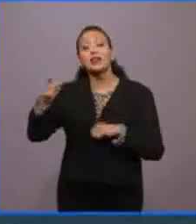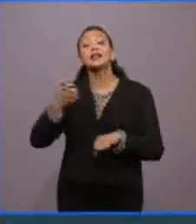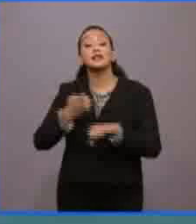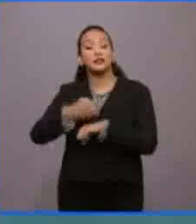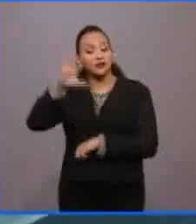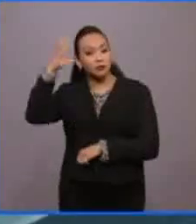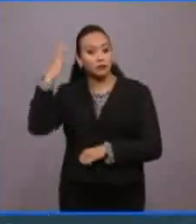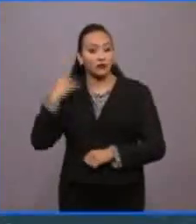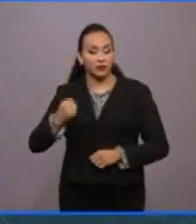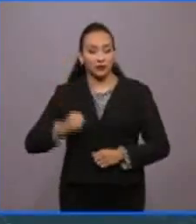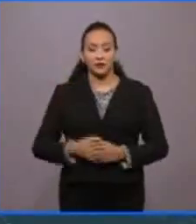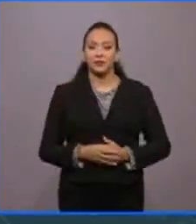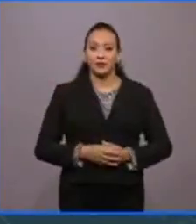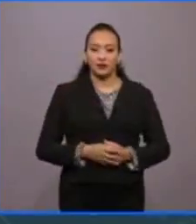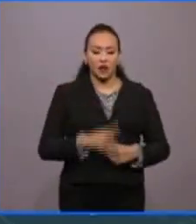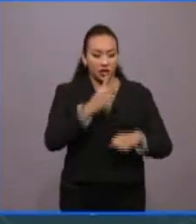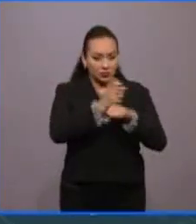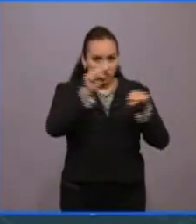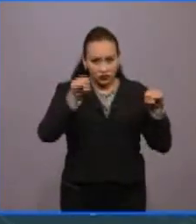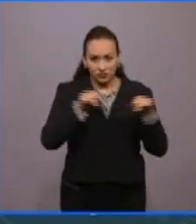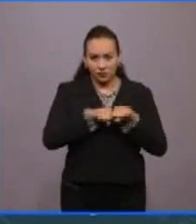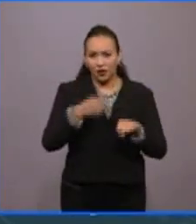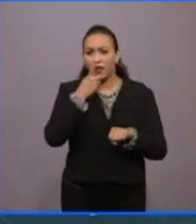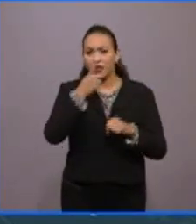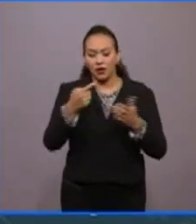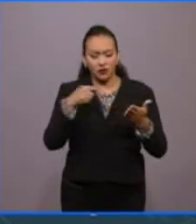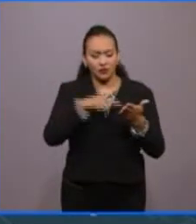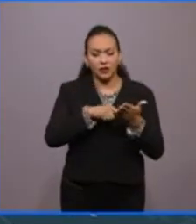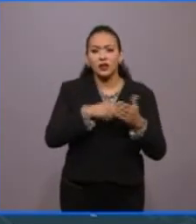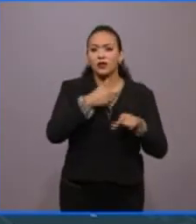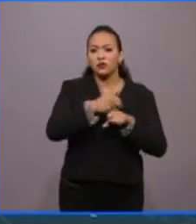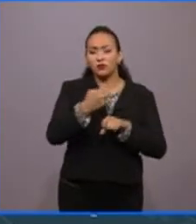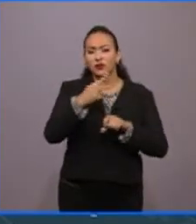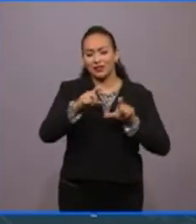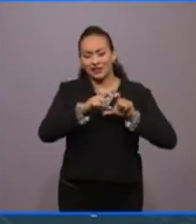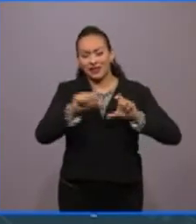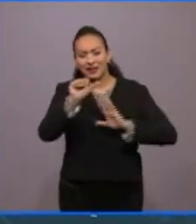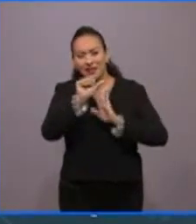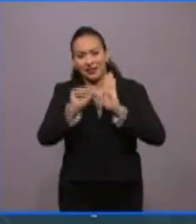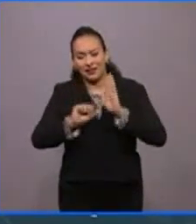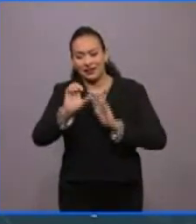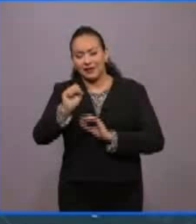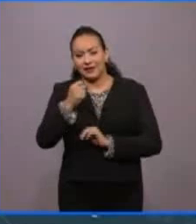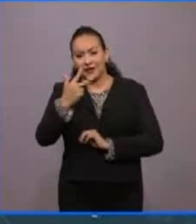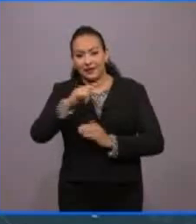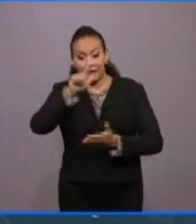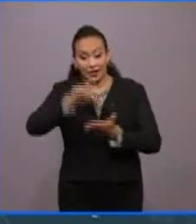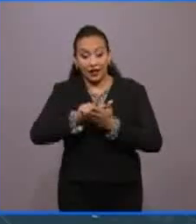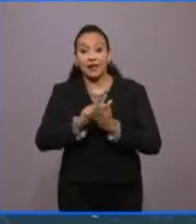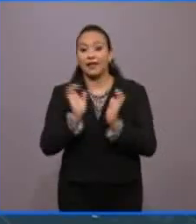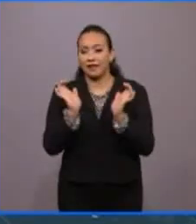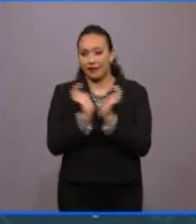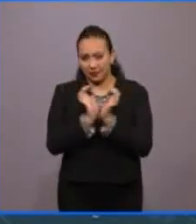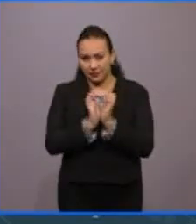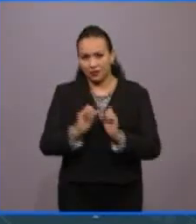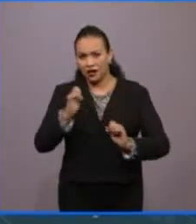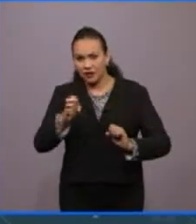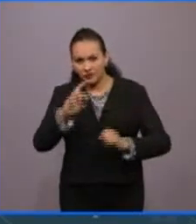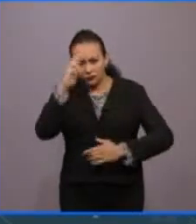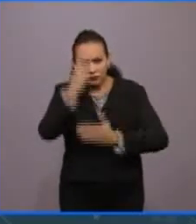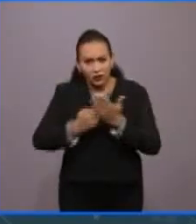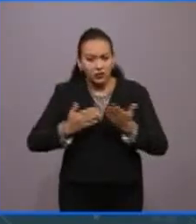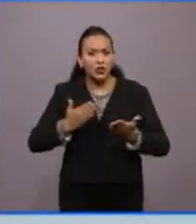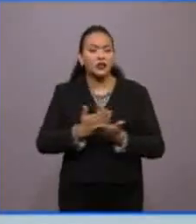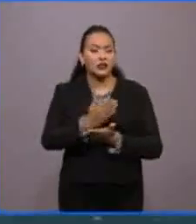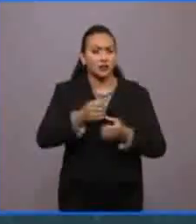Morelos. La segunda sala determinó que la fracción segunda del artículo 68 de la Ley del ISSSTE no viola el derecho a la